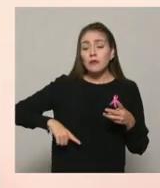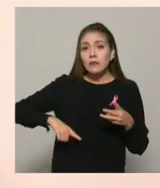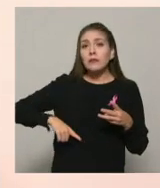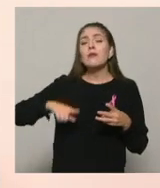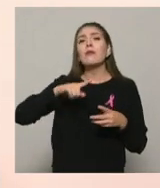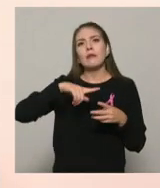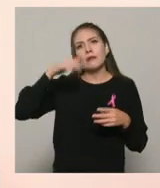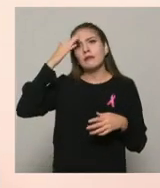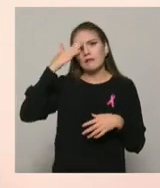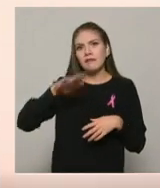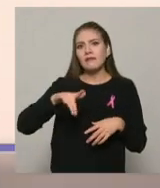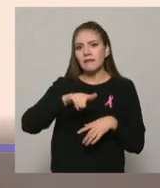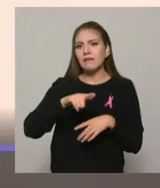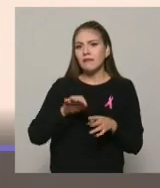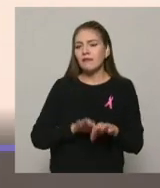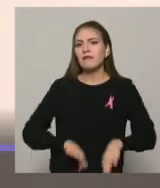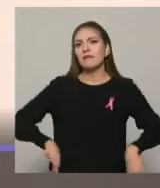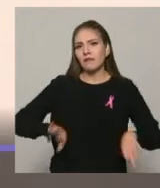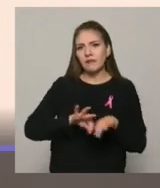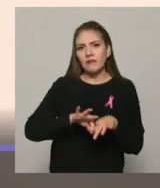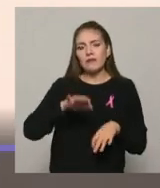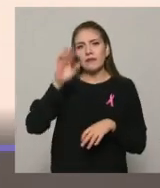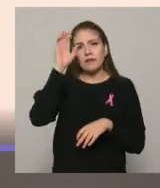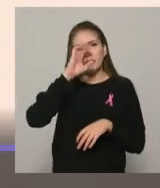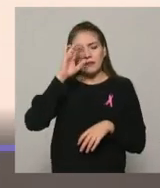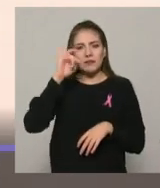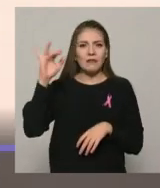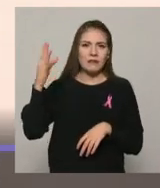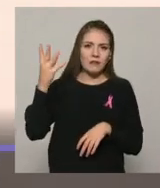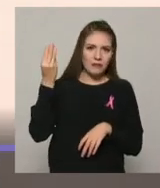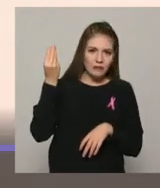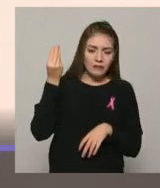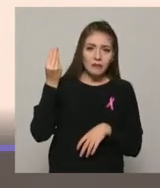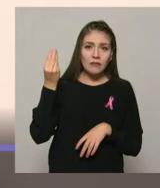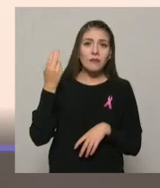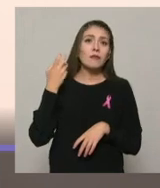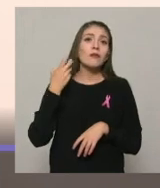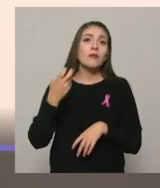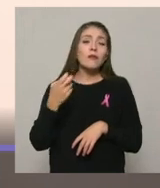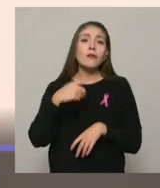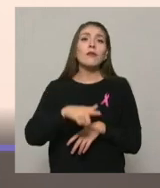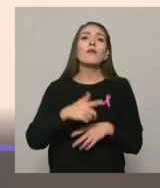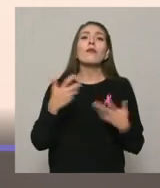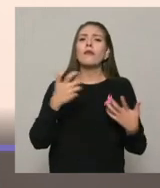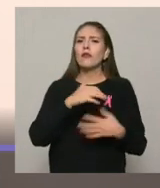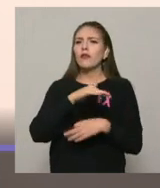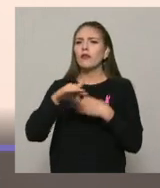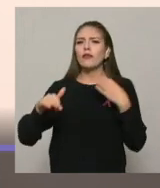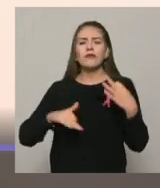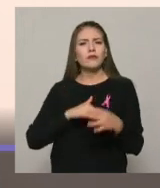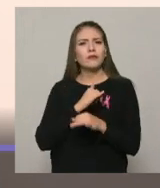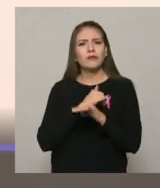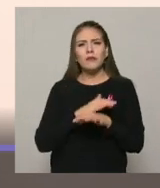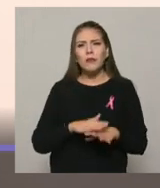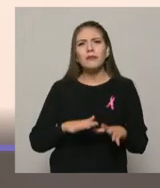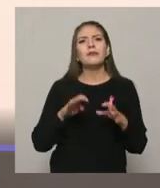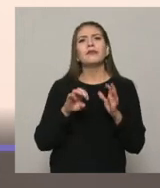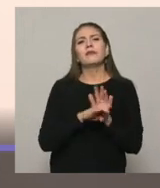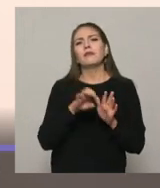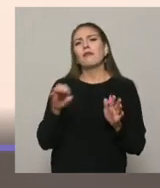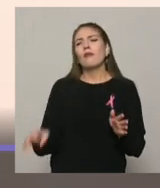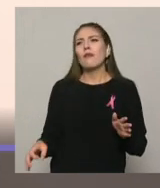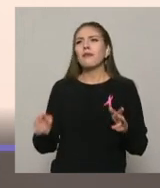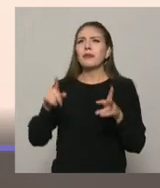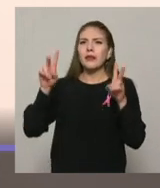la importancia que tiene la ciencia y la tecnología. Y esto se refleja en todas las fuentes de información. Cuando se abordan temas relacionados